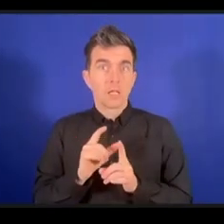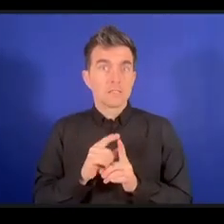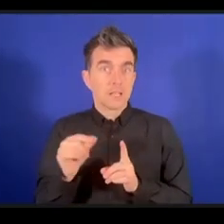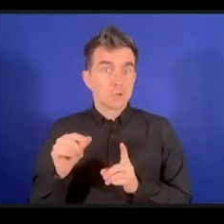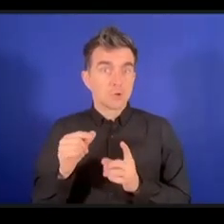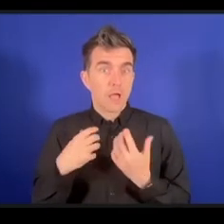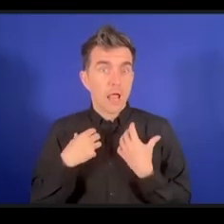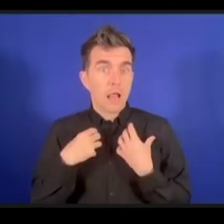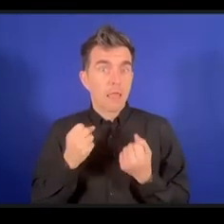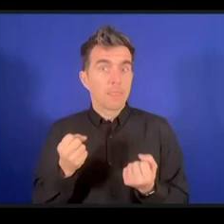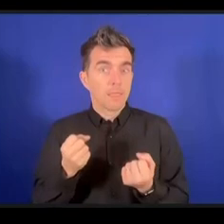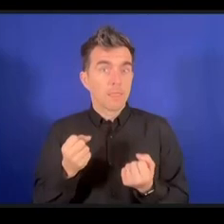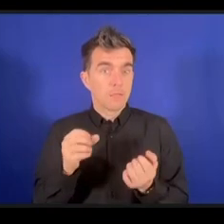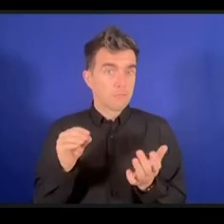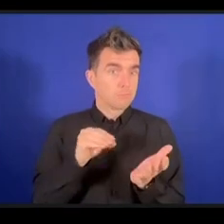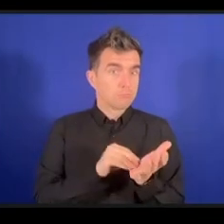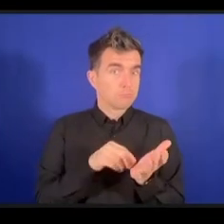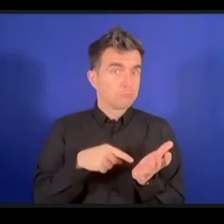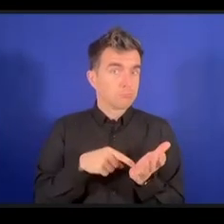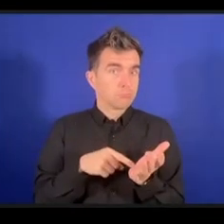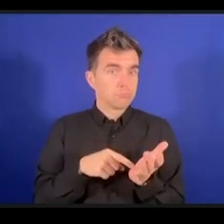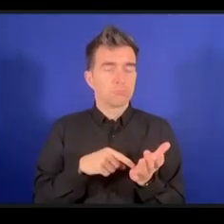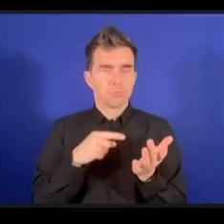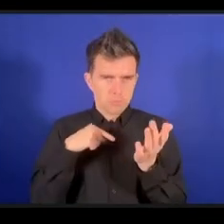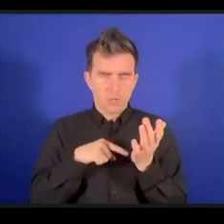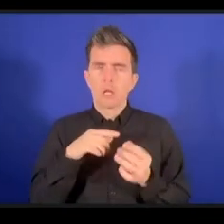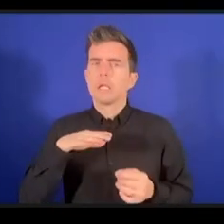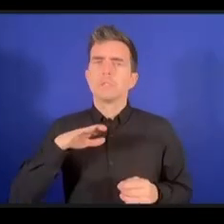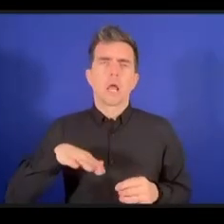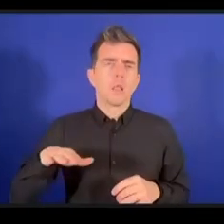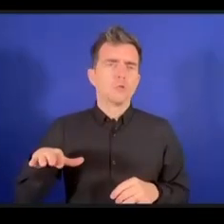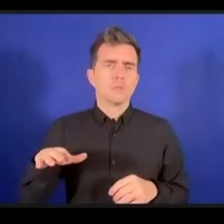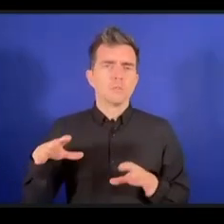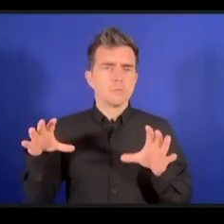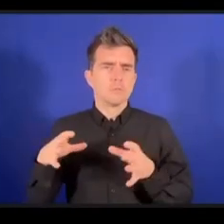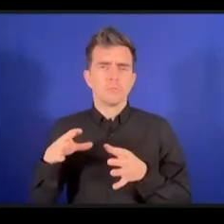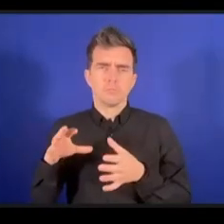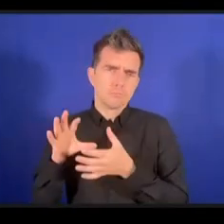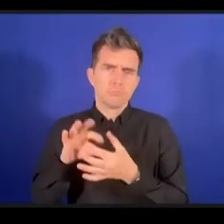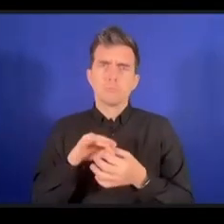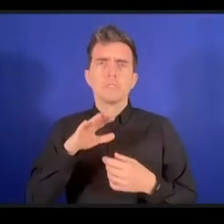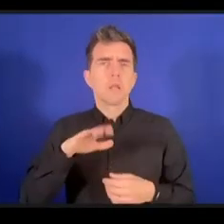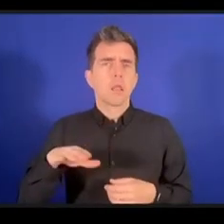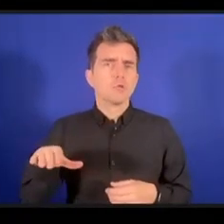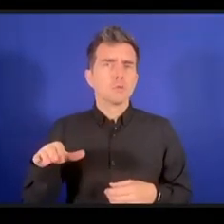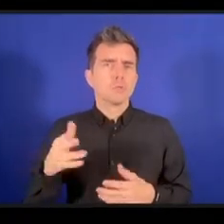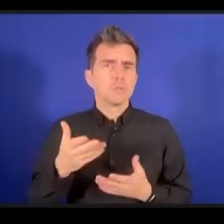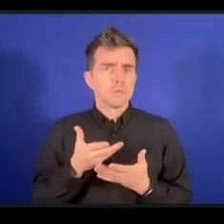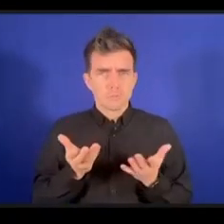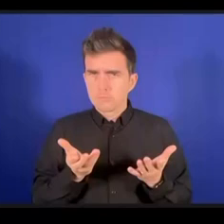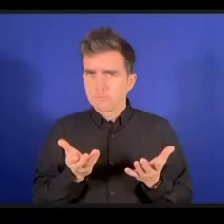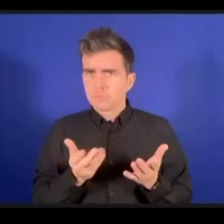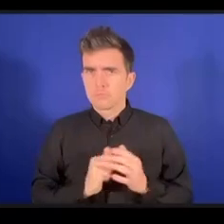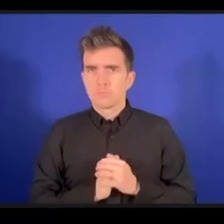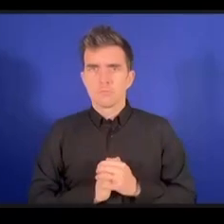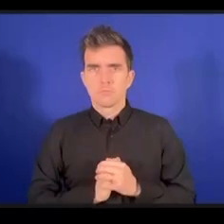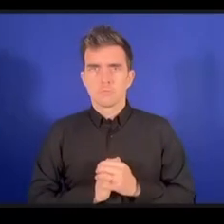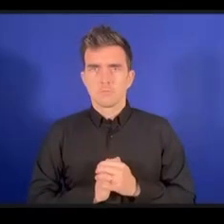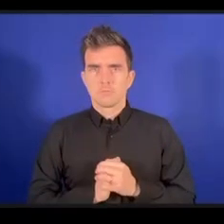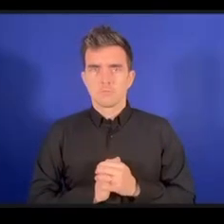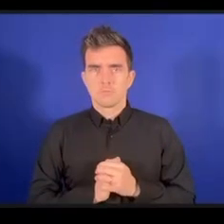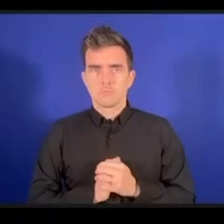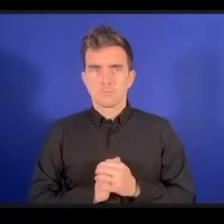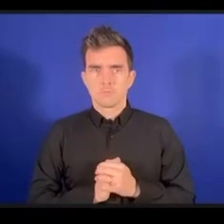es el turno de los de la salud digital parece que no está y ahora los niños la coción digital sobre los derechos de los niños para ser